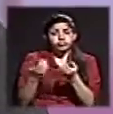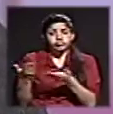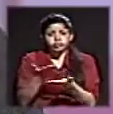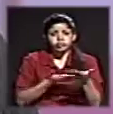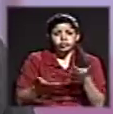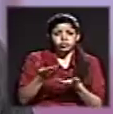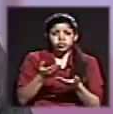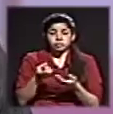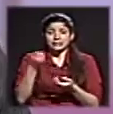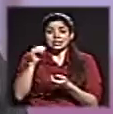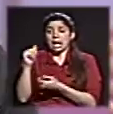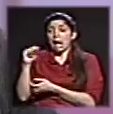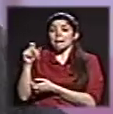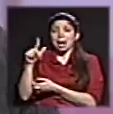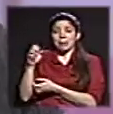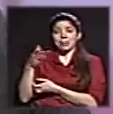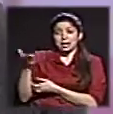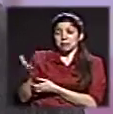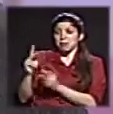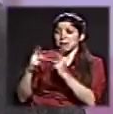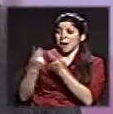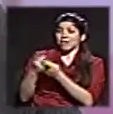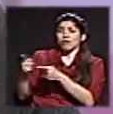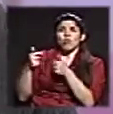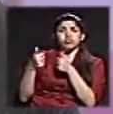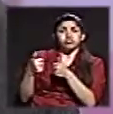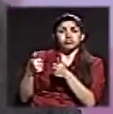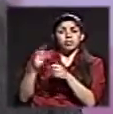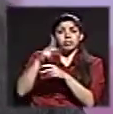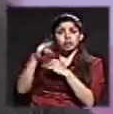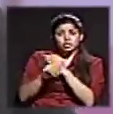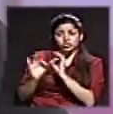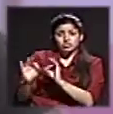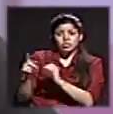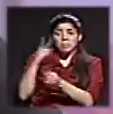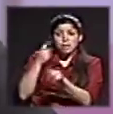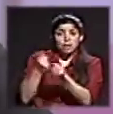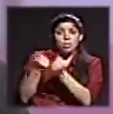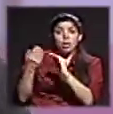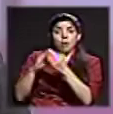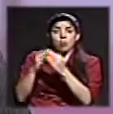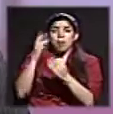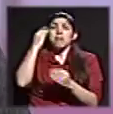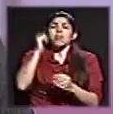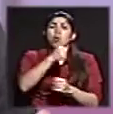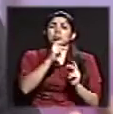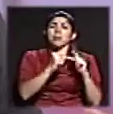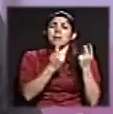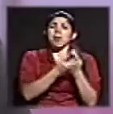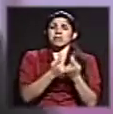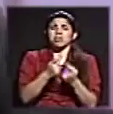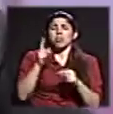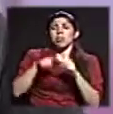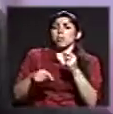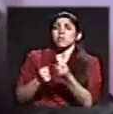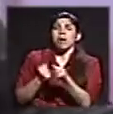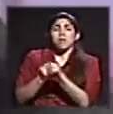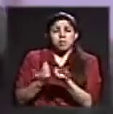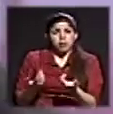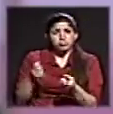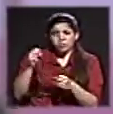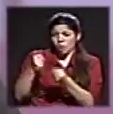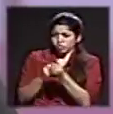doña Amable es de un partido político y tiene un proyecto que es buenísimo y que va a mejorar la comunidad, ¿por qué las mujeres de los otros partidos políticos no la pueden acuerpar y apoyarle,